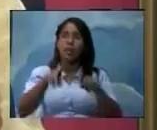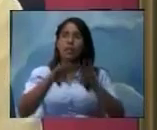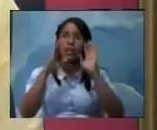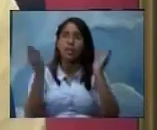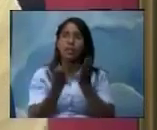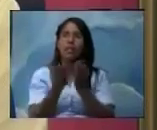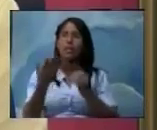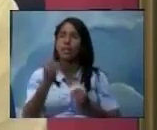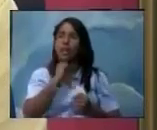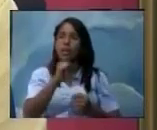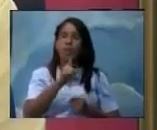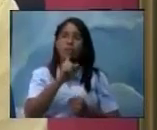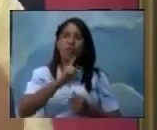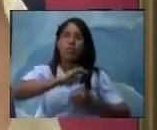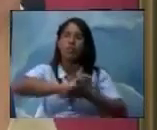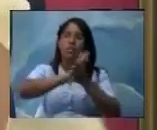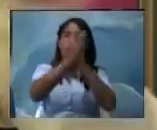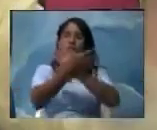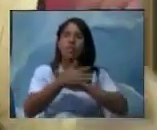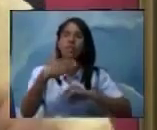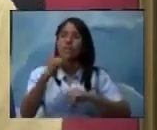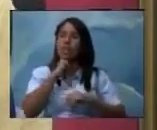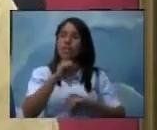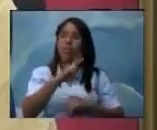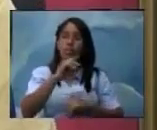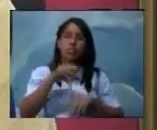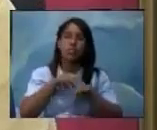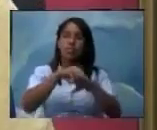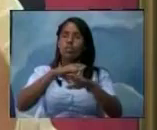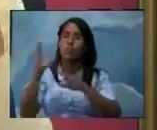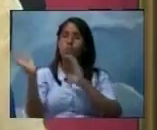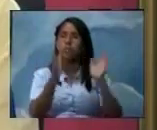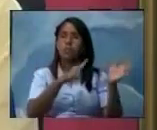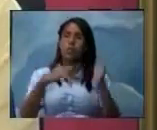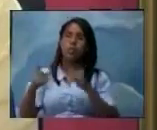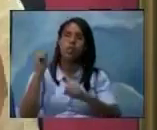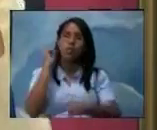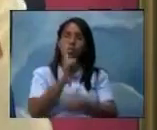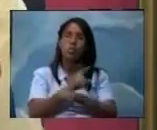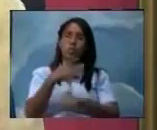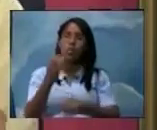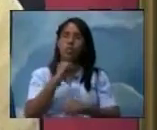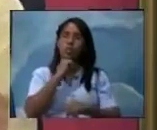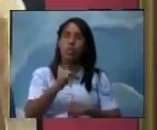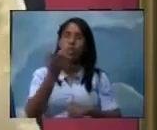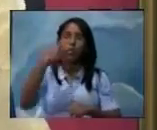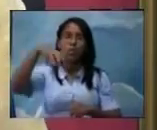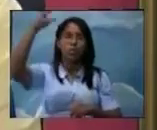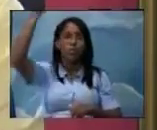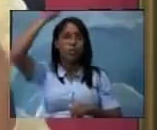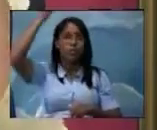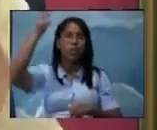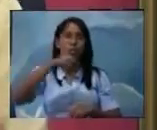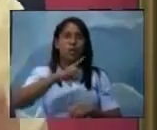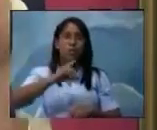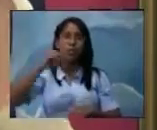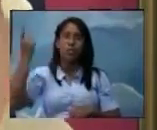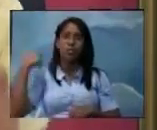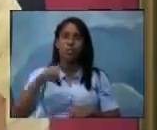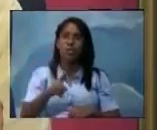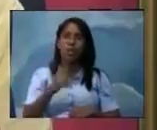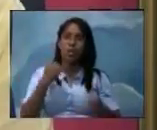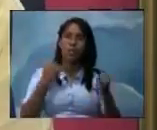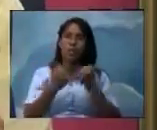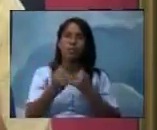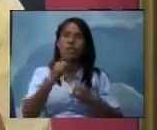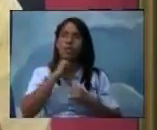tierra, qué es lo que no se deshace, qué es lo que no se lo lleva el viento. Lo único es un reino que no